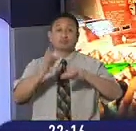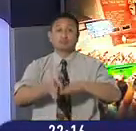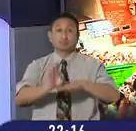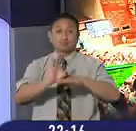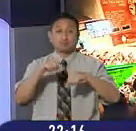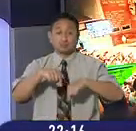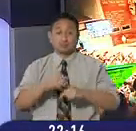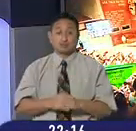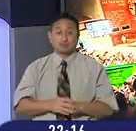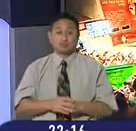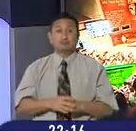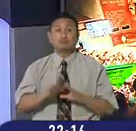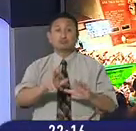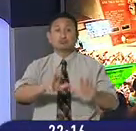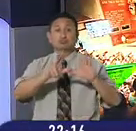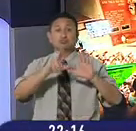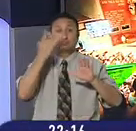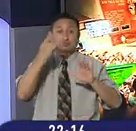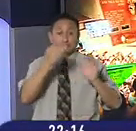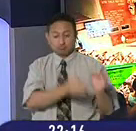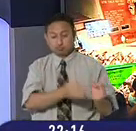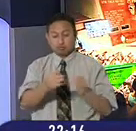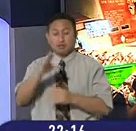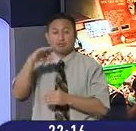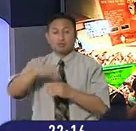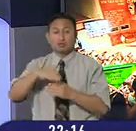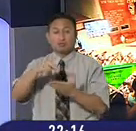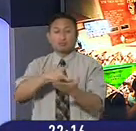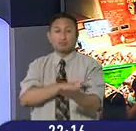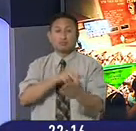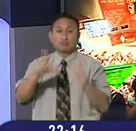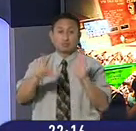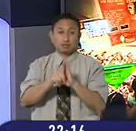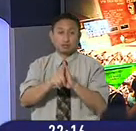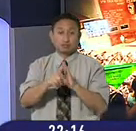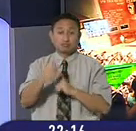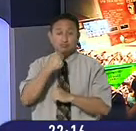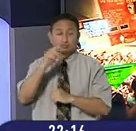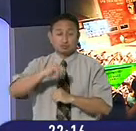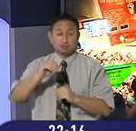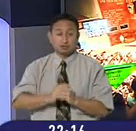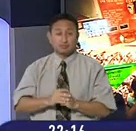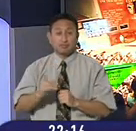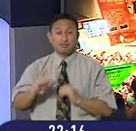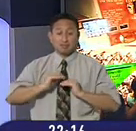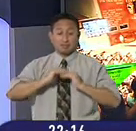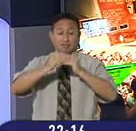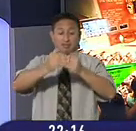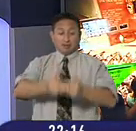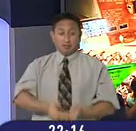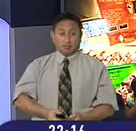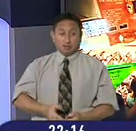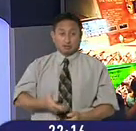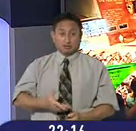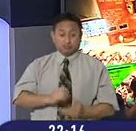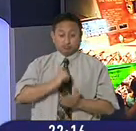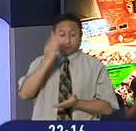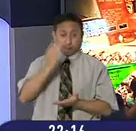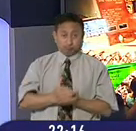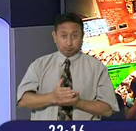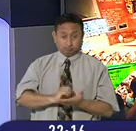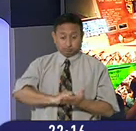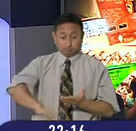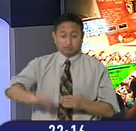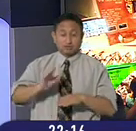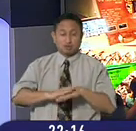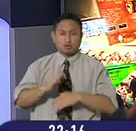Nacional alarga por 8 días más la votación del proyecto de ley orgánica que garantiza la interrupción voluntaria del embarazo